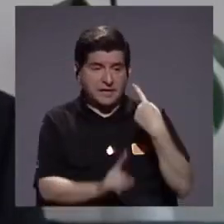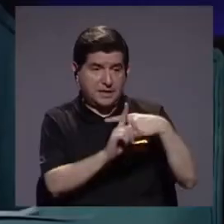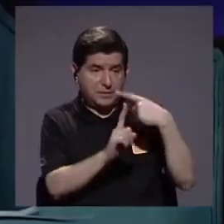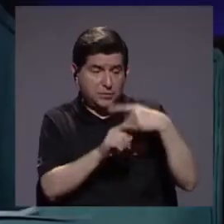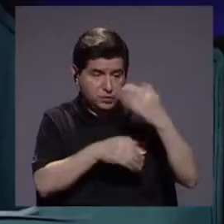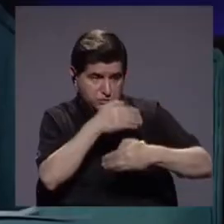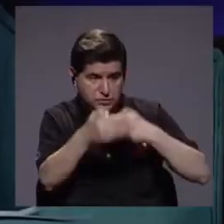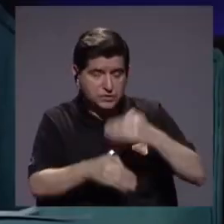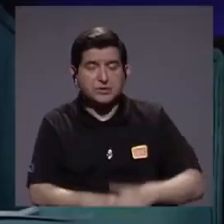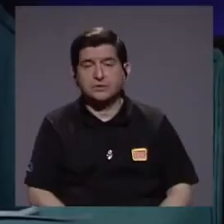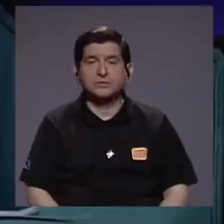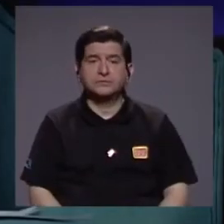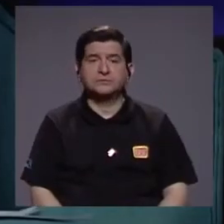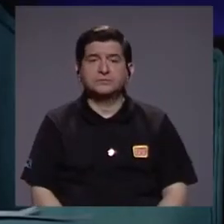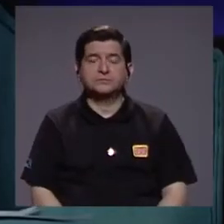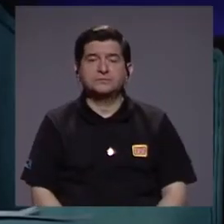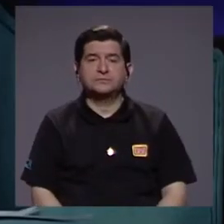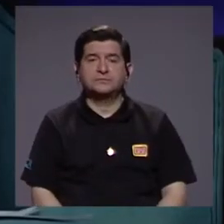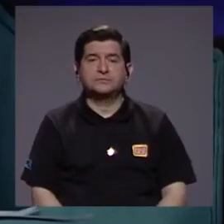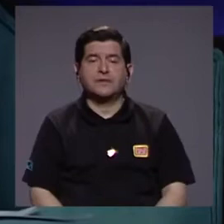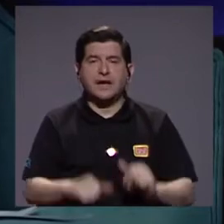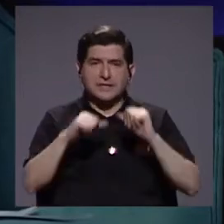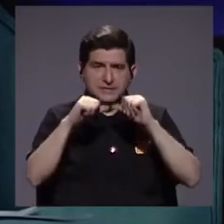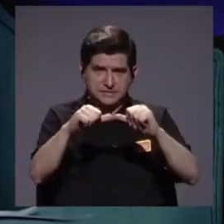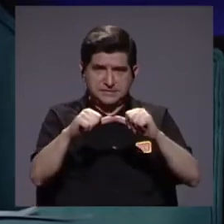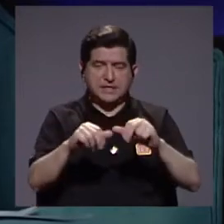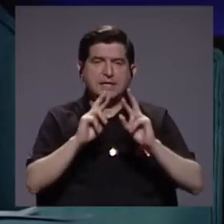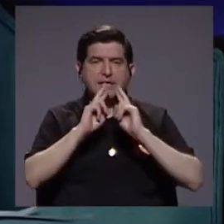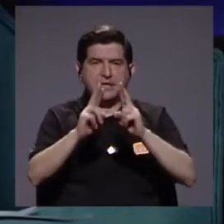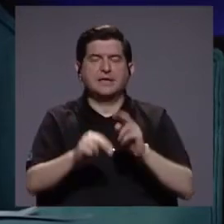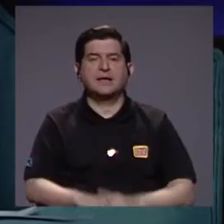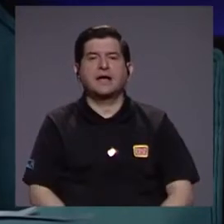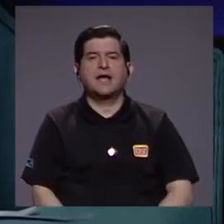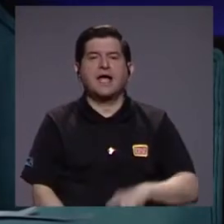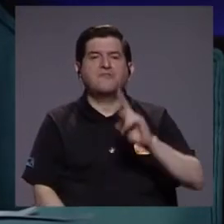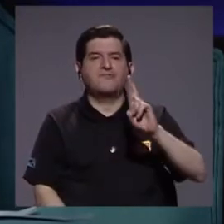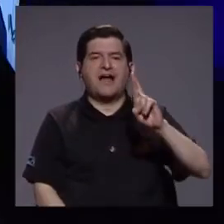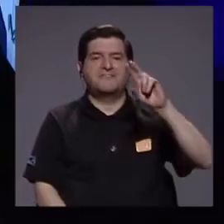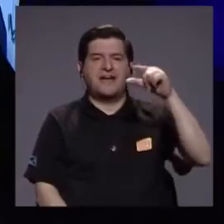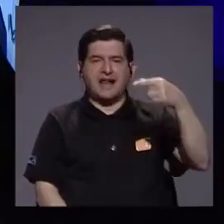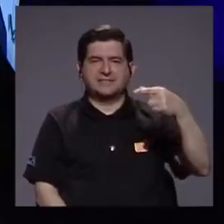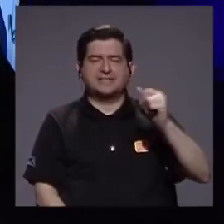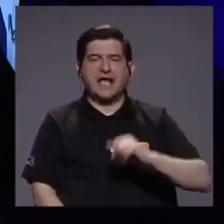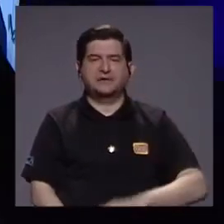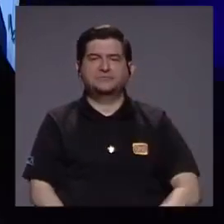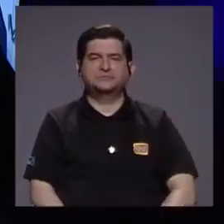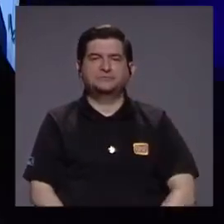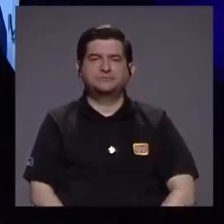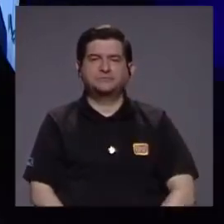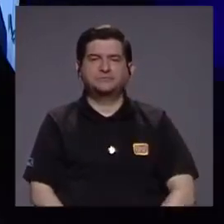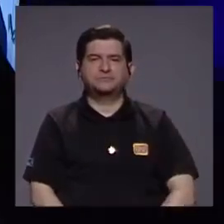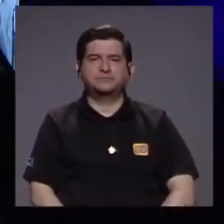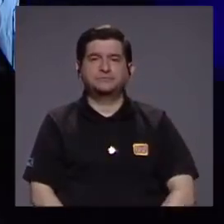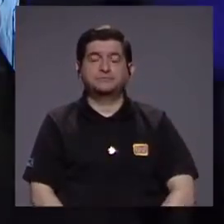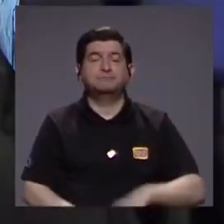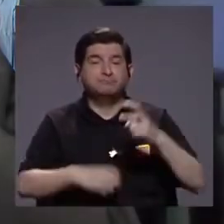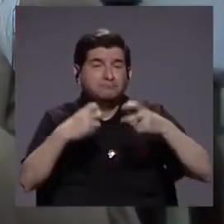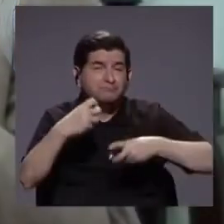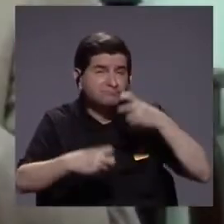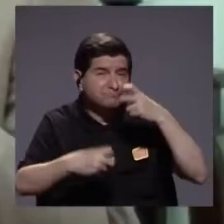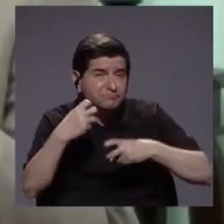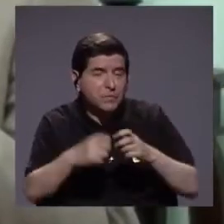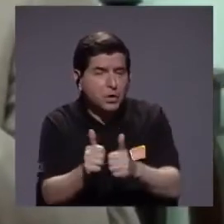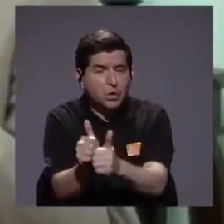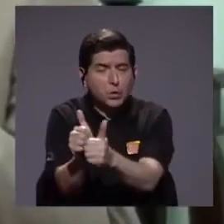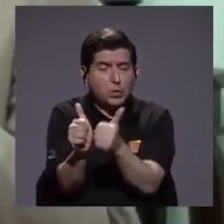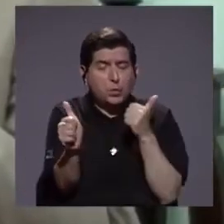adelante. Muchas gracias. Continuamos con la respuesta del señor Ralph García. Sí, el problema del